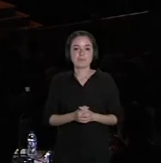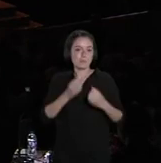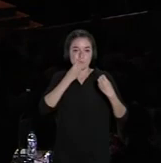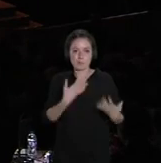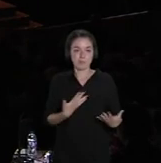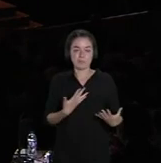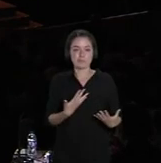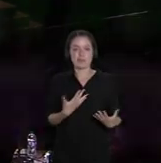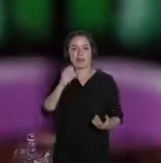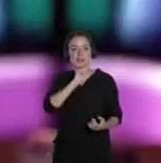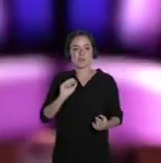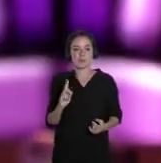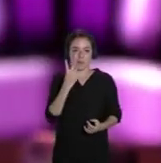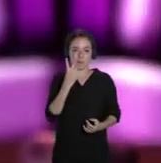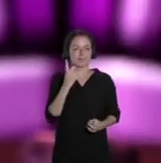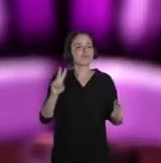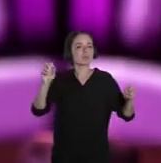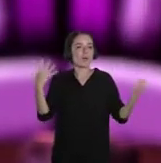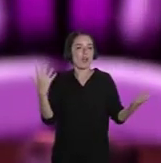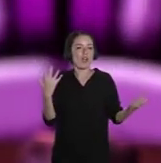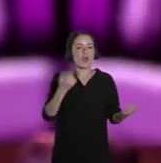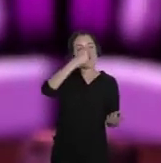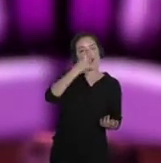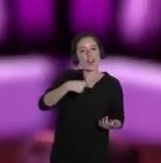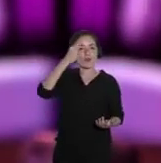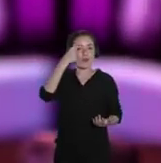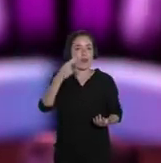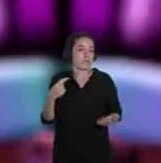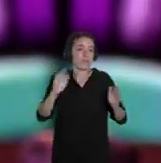titula, primer tema con su directora. Enseñando.